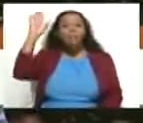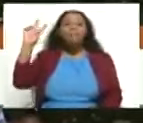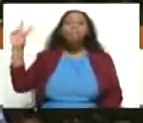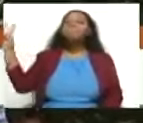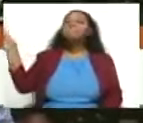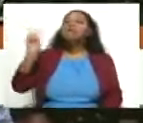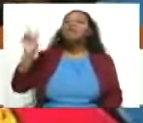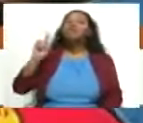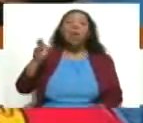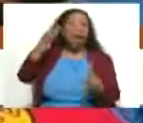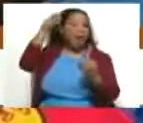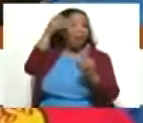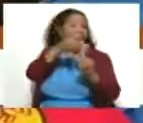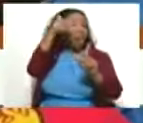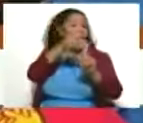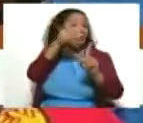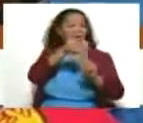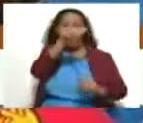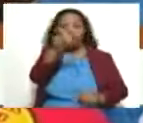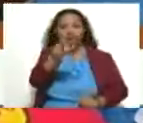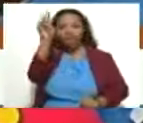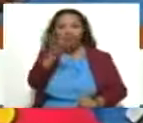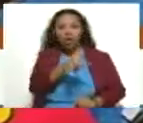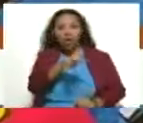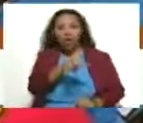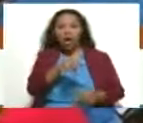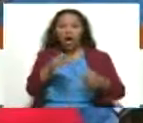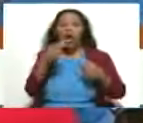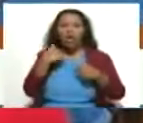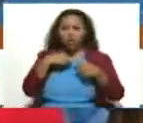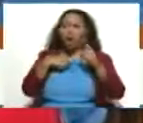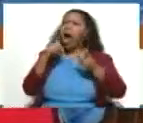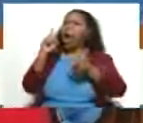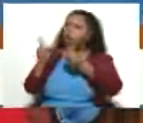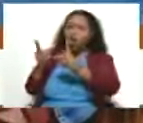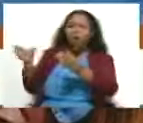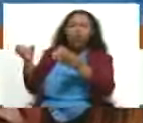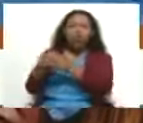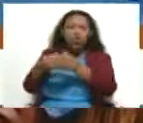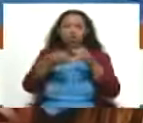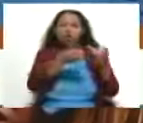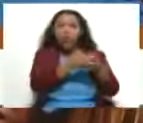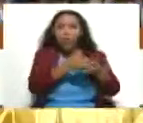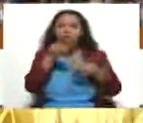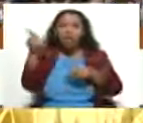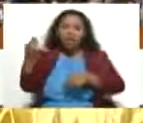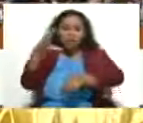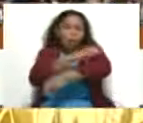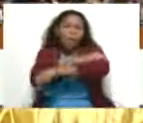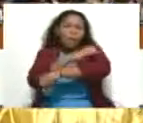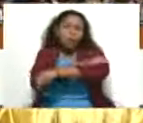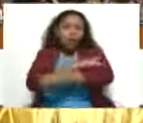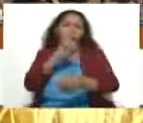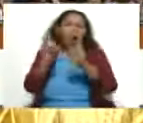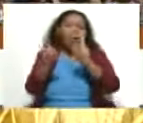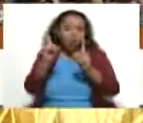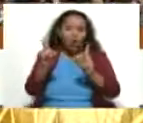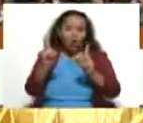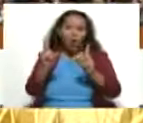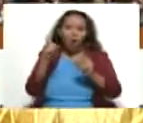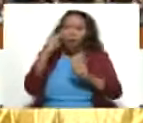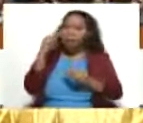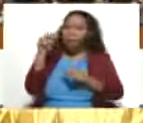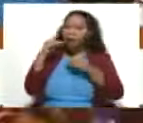Venezuela está agrediendo al Esequibo, y escuchamos de algunos sectores de esos radicales el